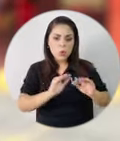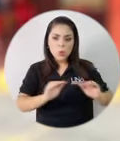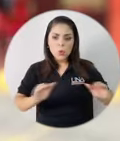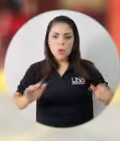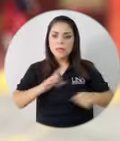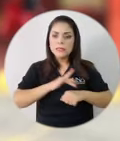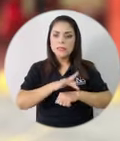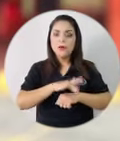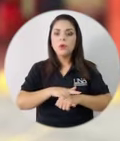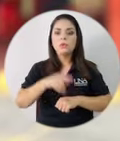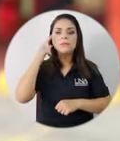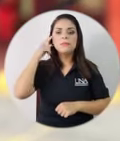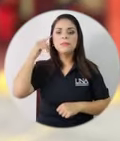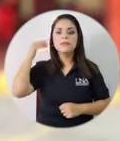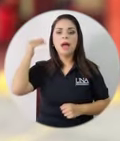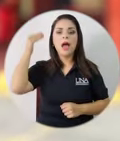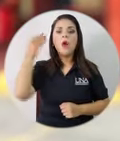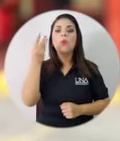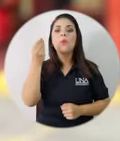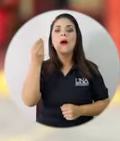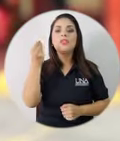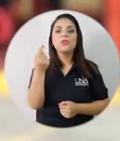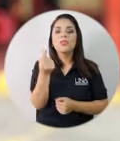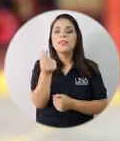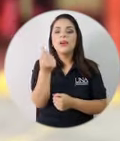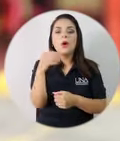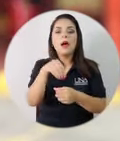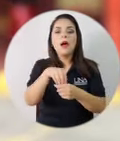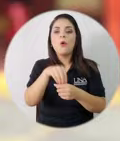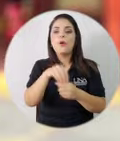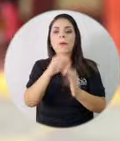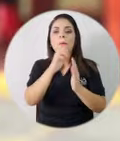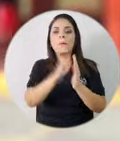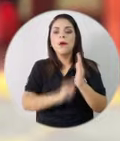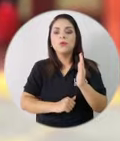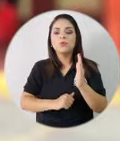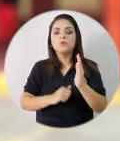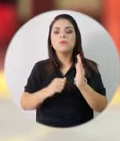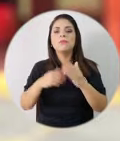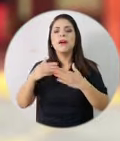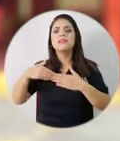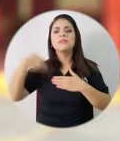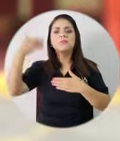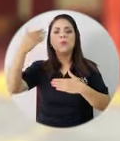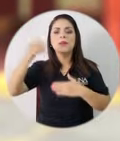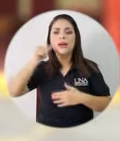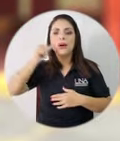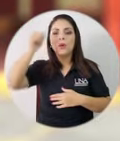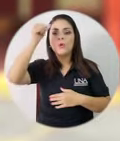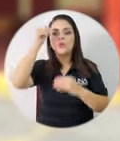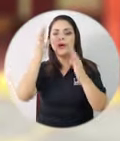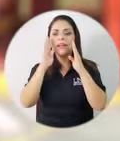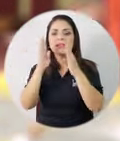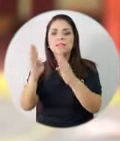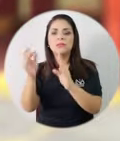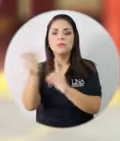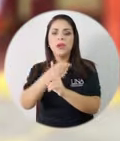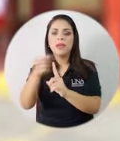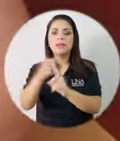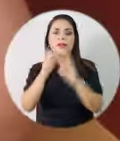por ejemplo, en atención a violencia, en atención a delincuencia. O